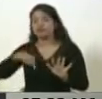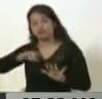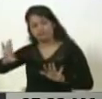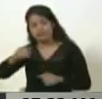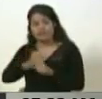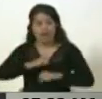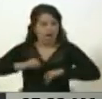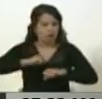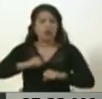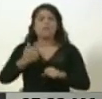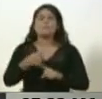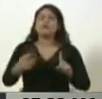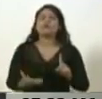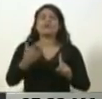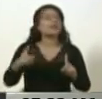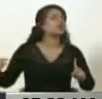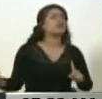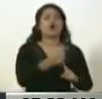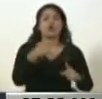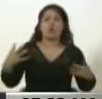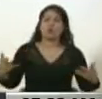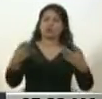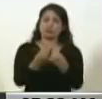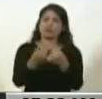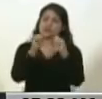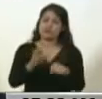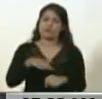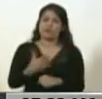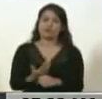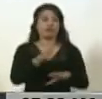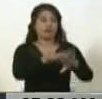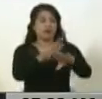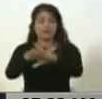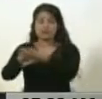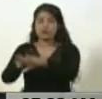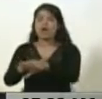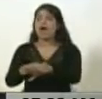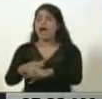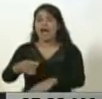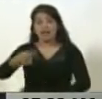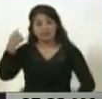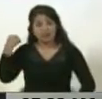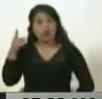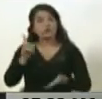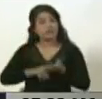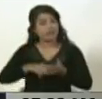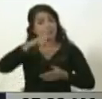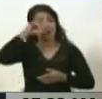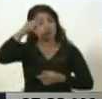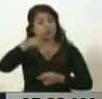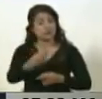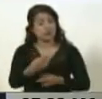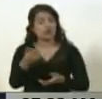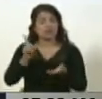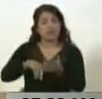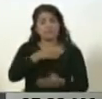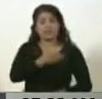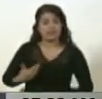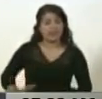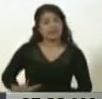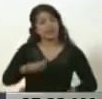interacción de todos los actores, y precisamente eso es la invitación que en el día de ayer nuevamente ha establecido, ha